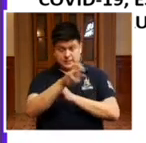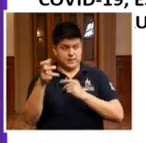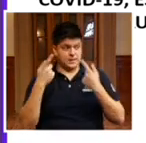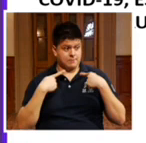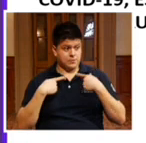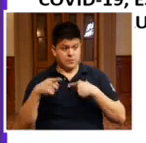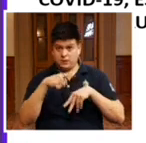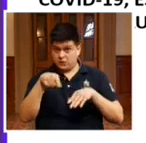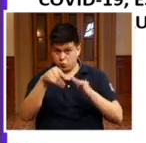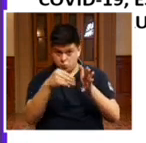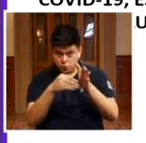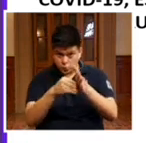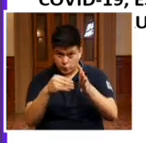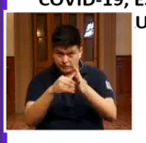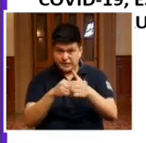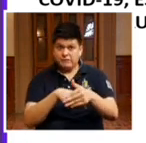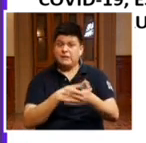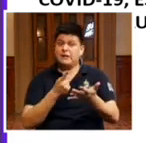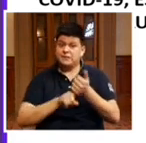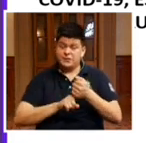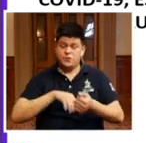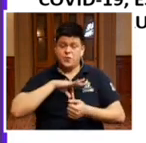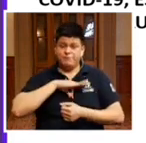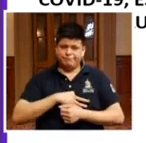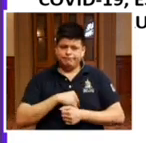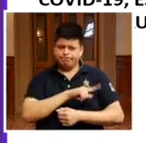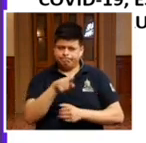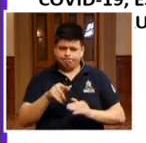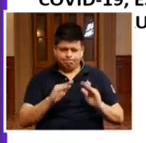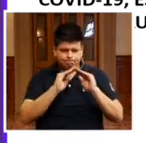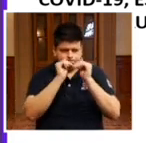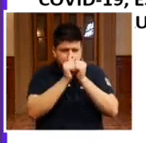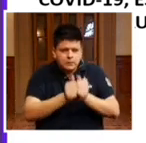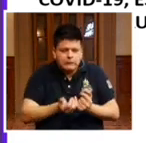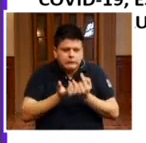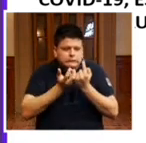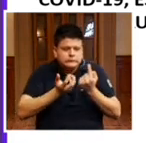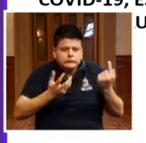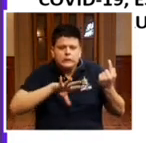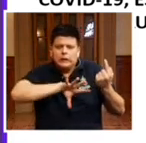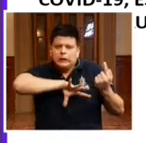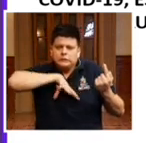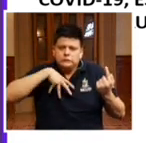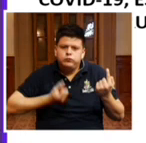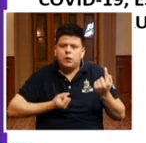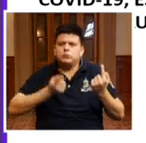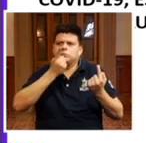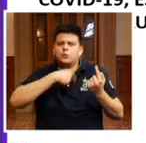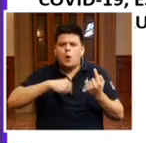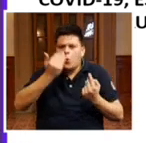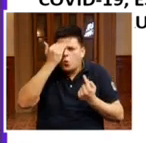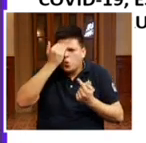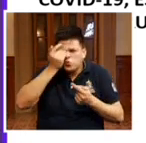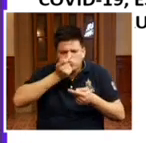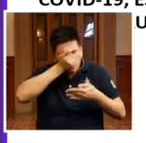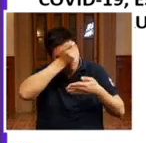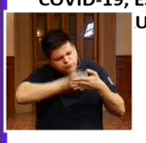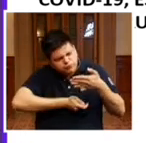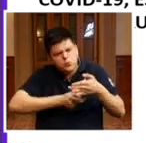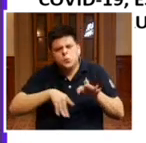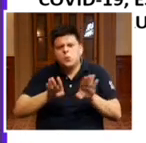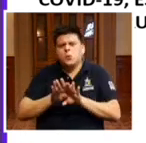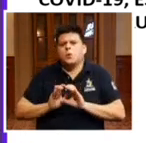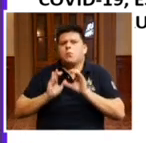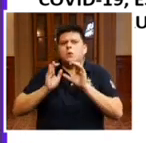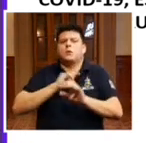infección activa, traten de aislarse y de estar en su casa y de seguir las medidas que ya todos conocemos, porque esa es la manera